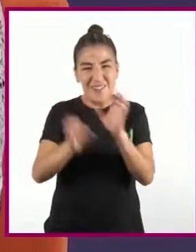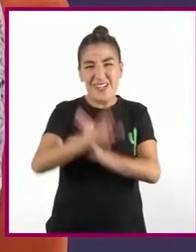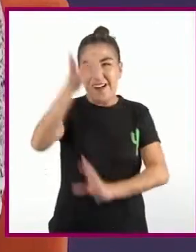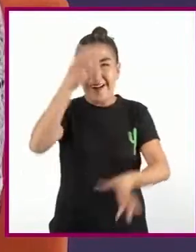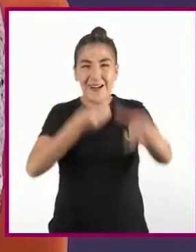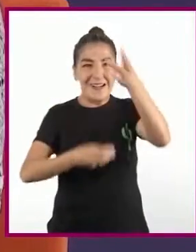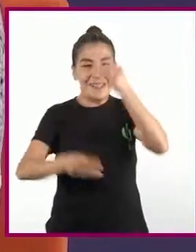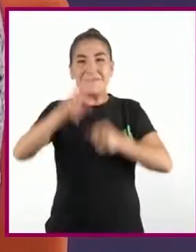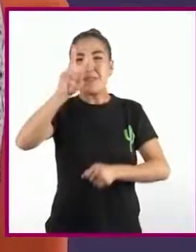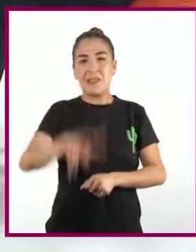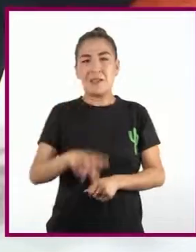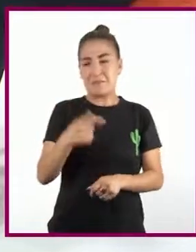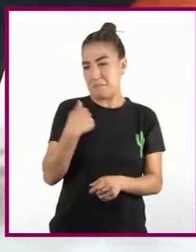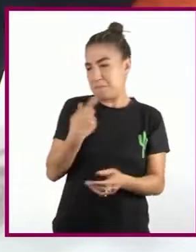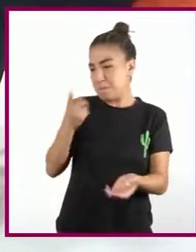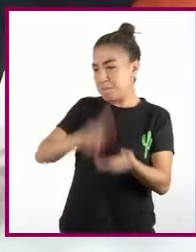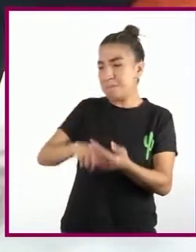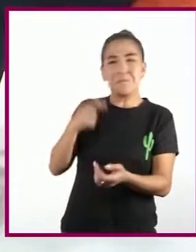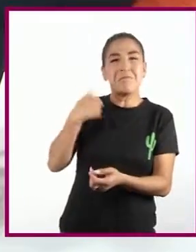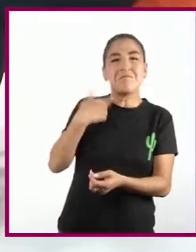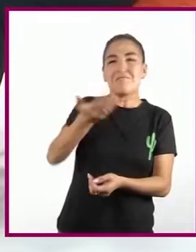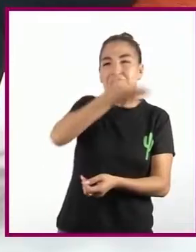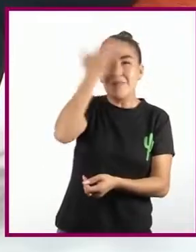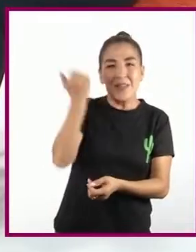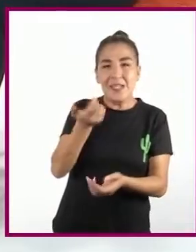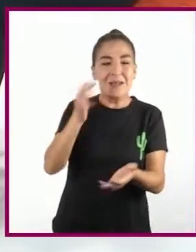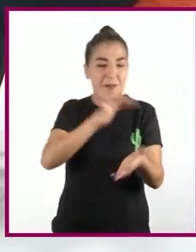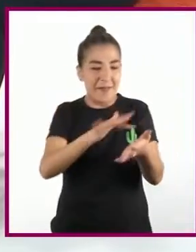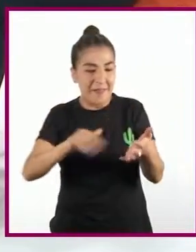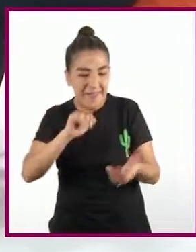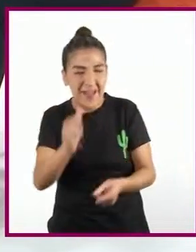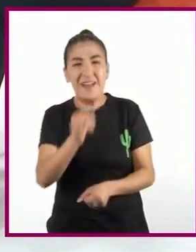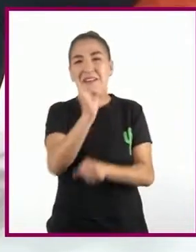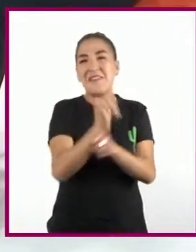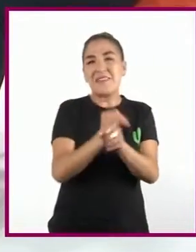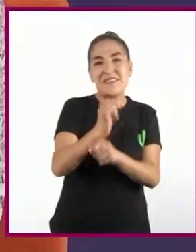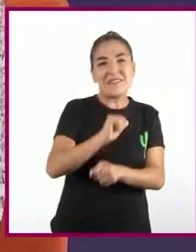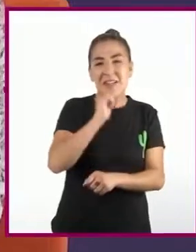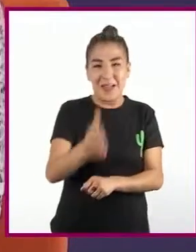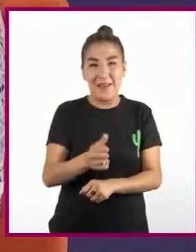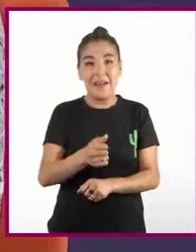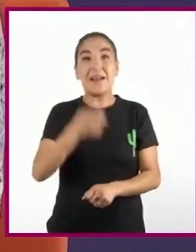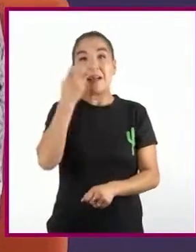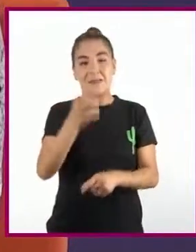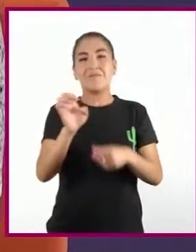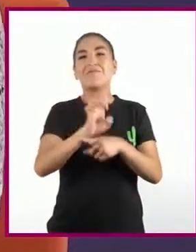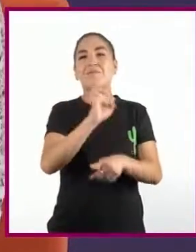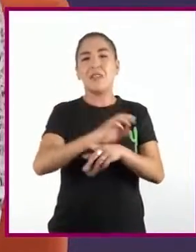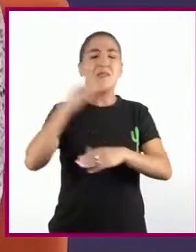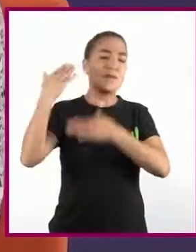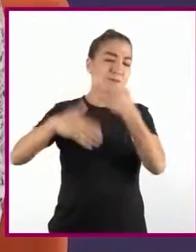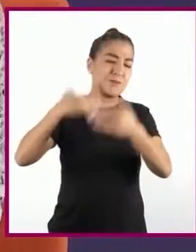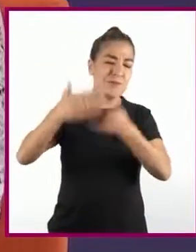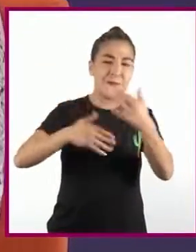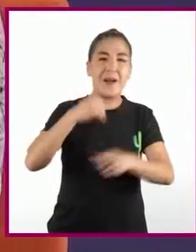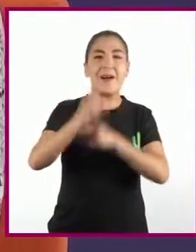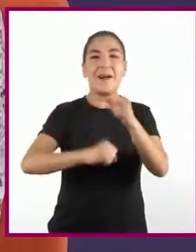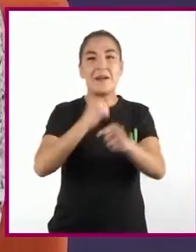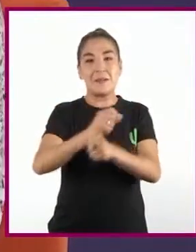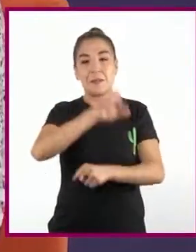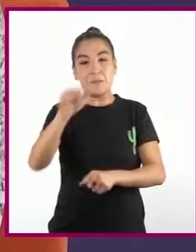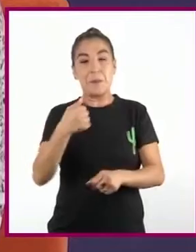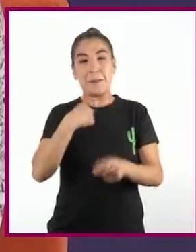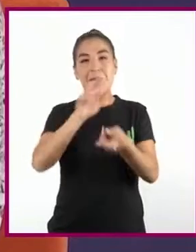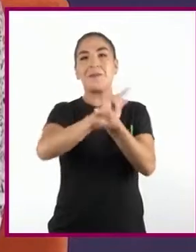realmente uno no conocía por no leer o por no realmente investigar más al respecto. Y entonces después de algunos años también una vecina